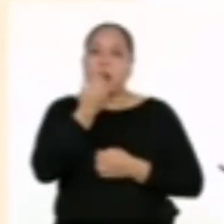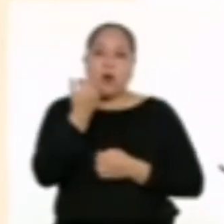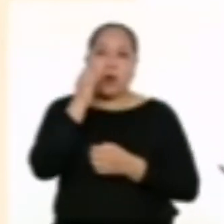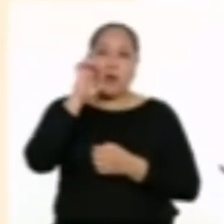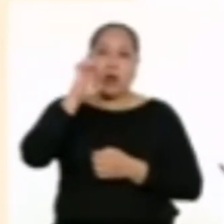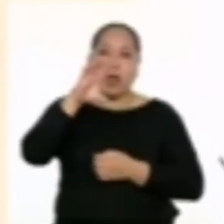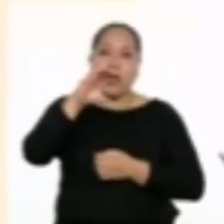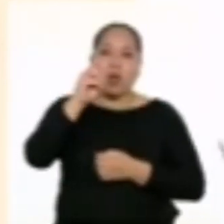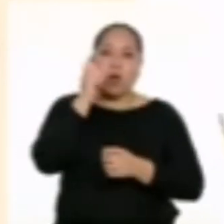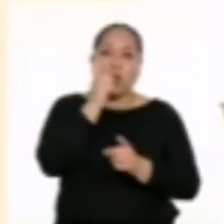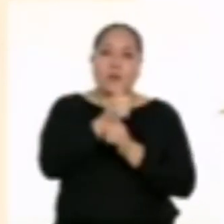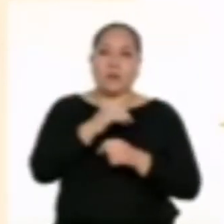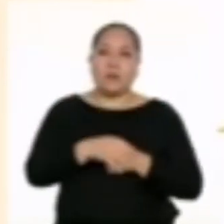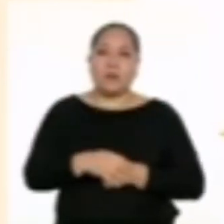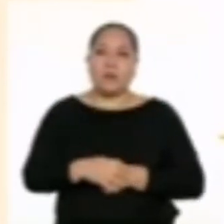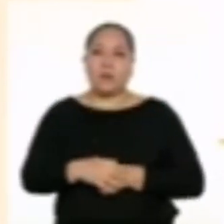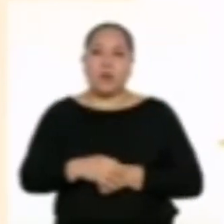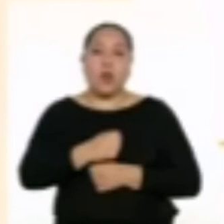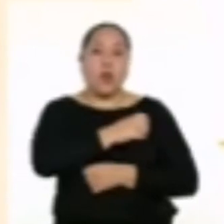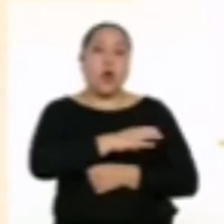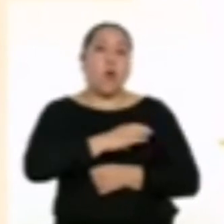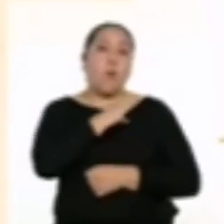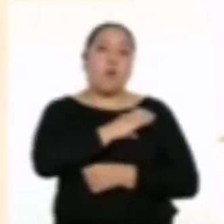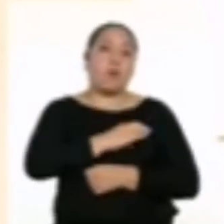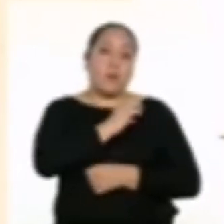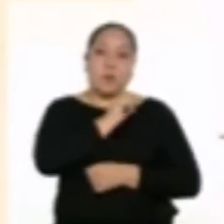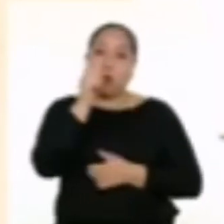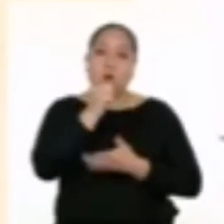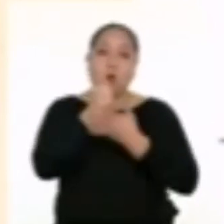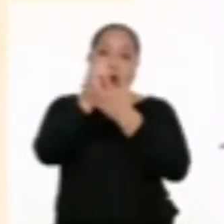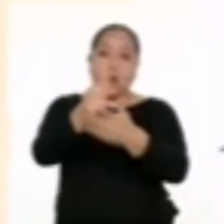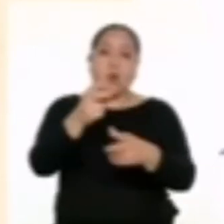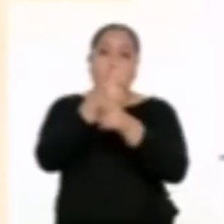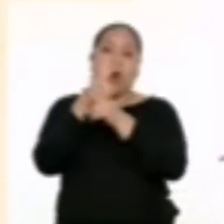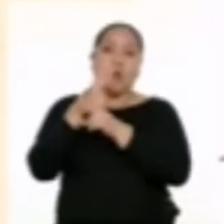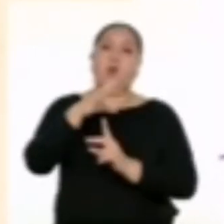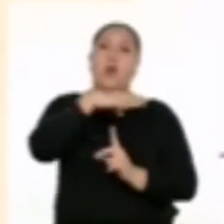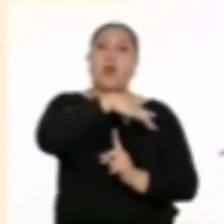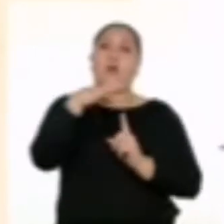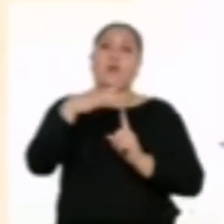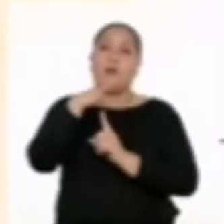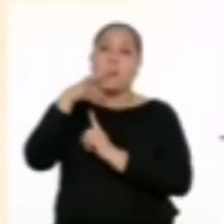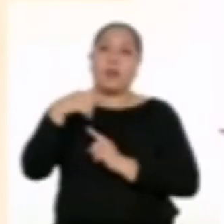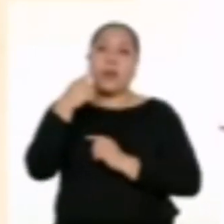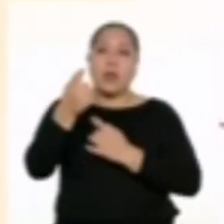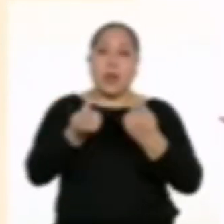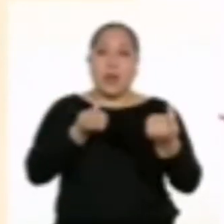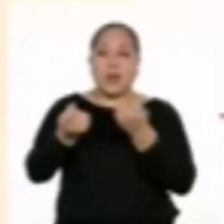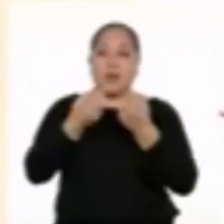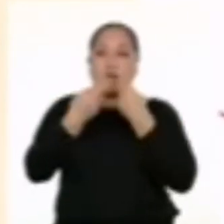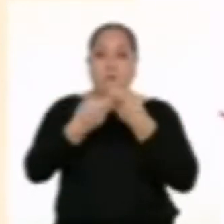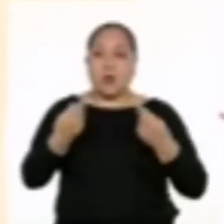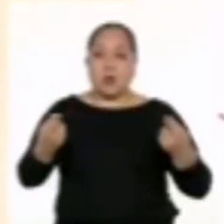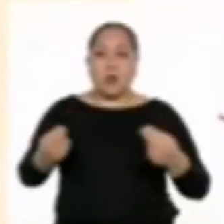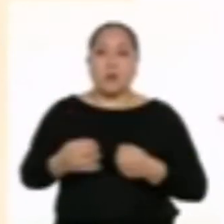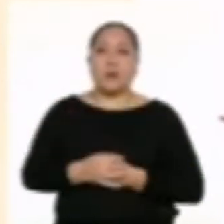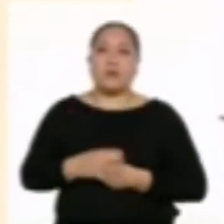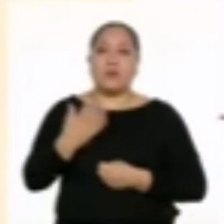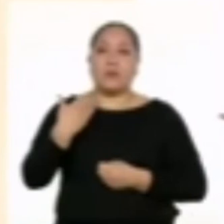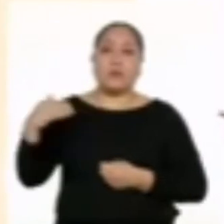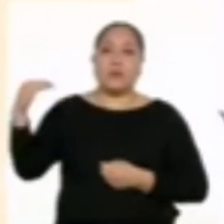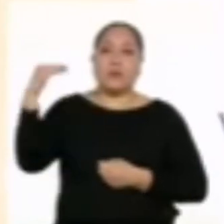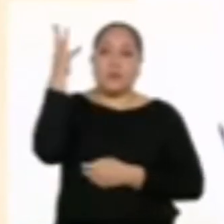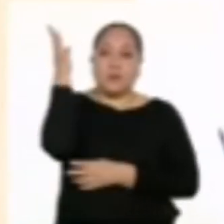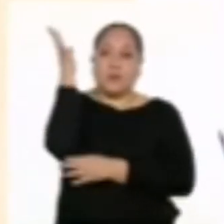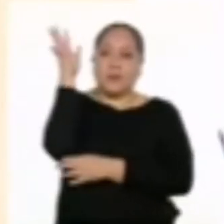más ecoeficientes, y los comportamientos que no favorecen el cuidado del ambiente y la gestión de los recursos.